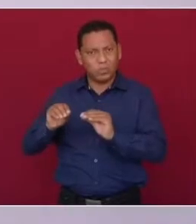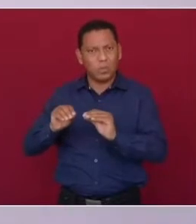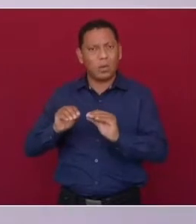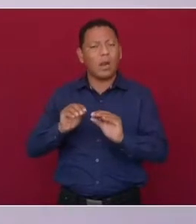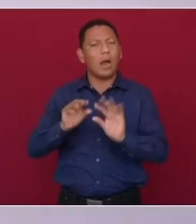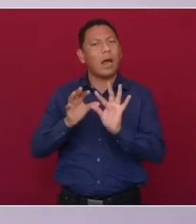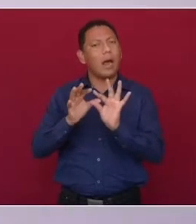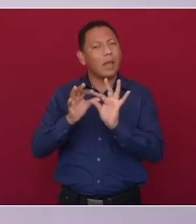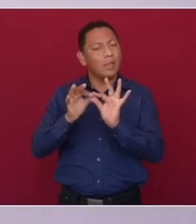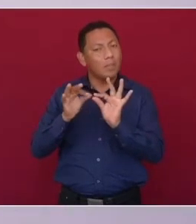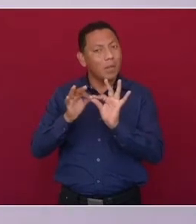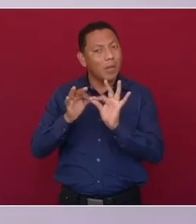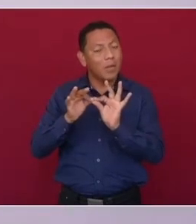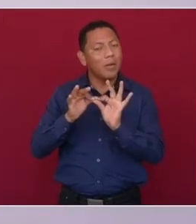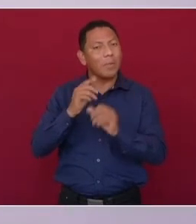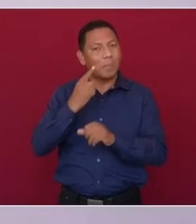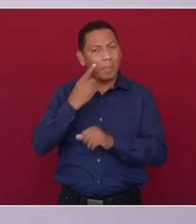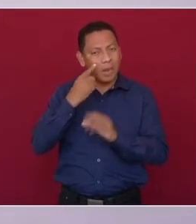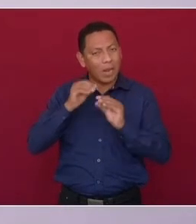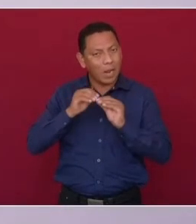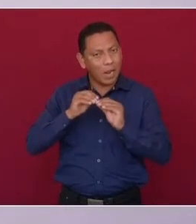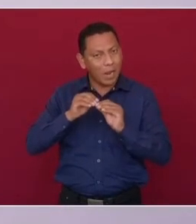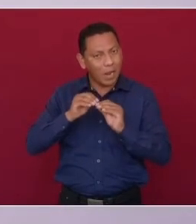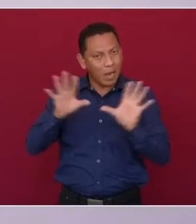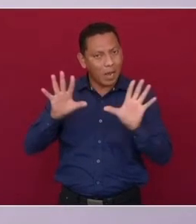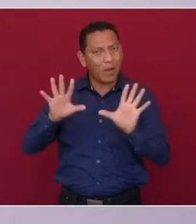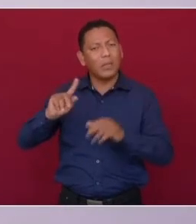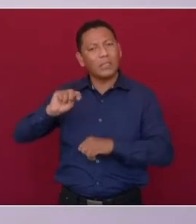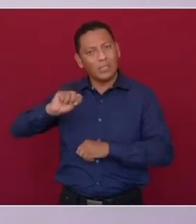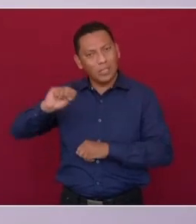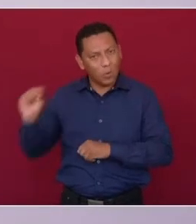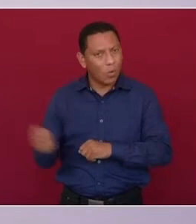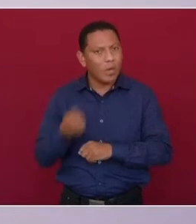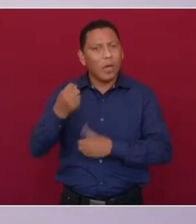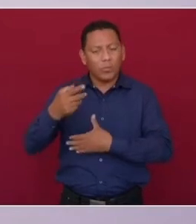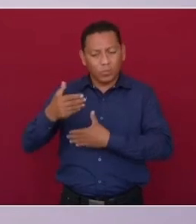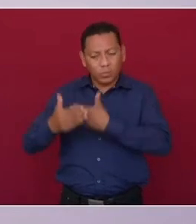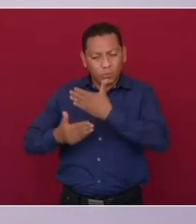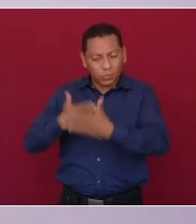Aclaro que ese avance tecnológico,